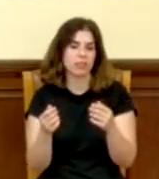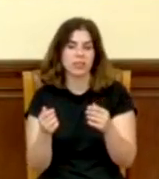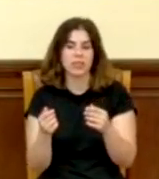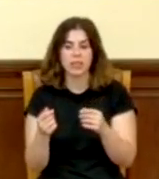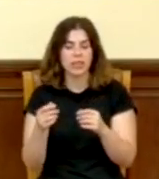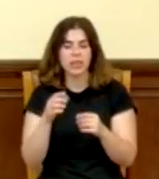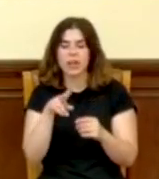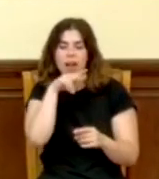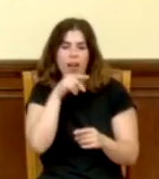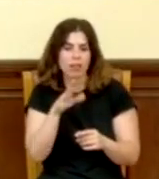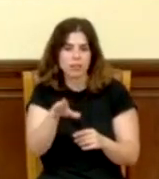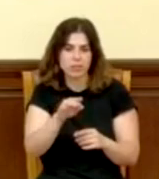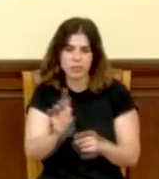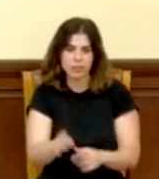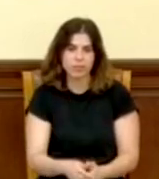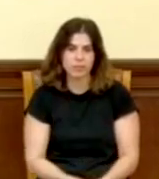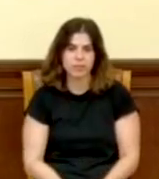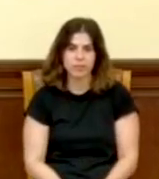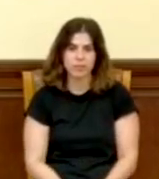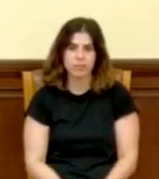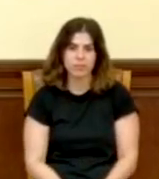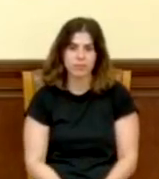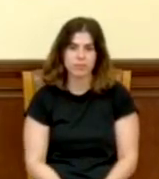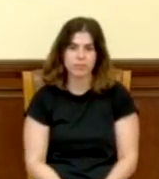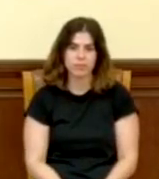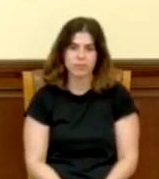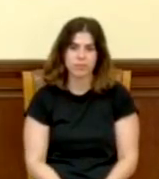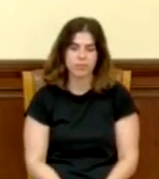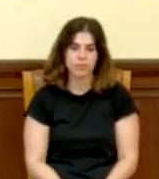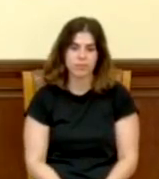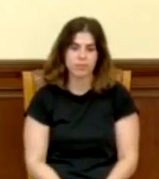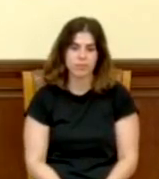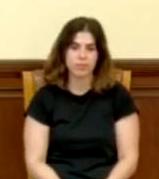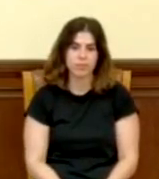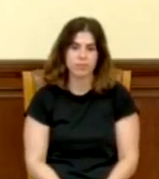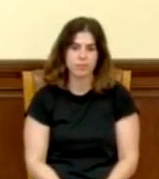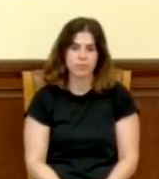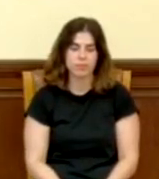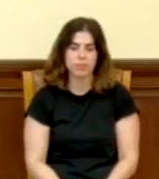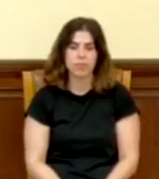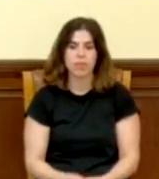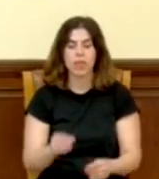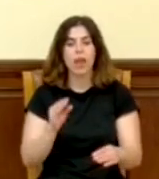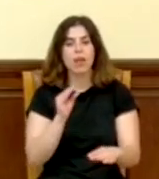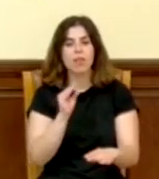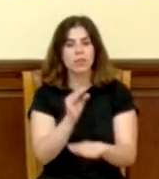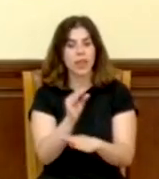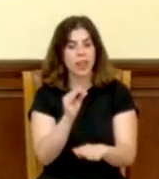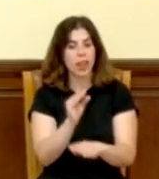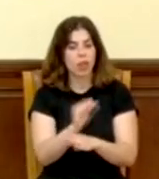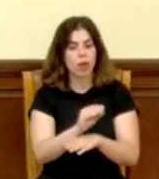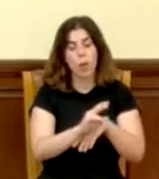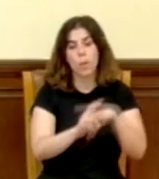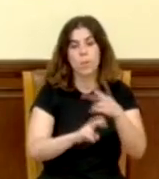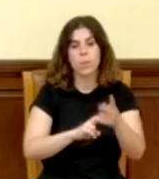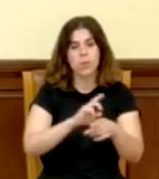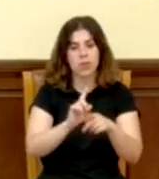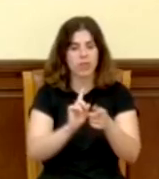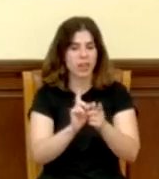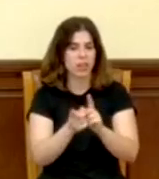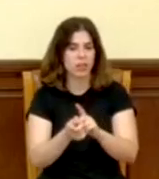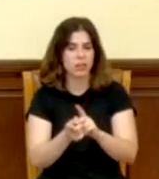1.490.261,14 a suplemento de crédito y 71.000 euros a crédito extraordinario. La financiación de dichas modificaciones está repartida. Una parte,